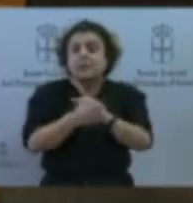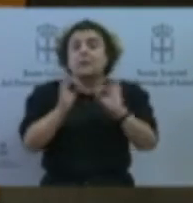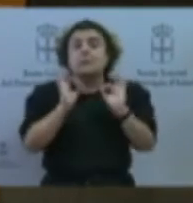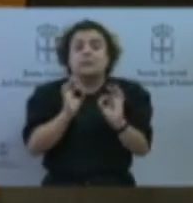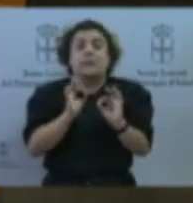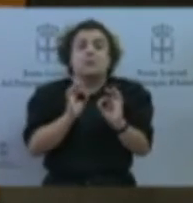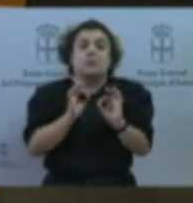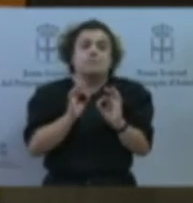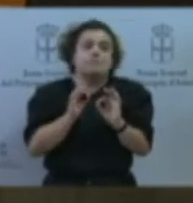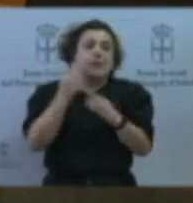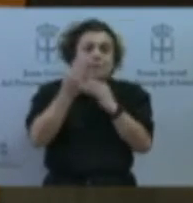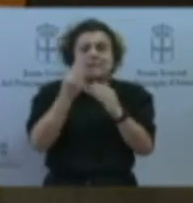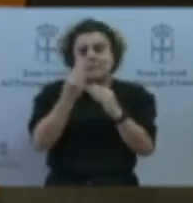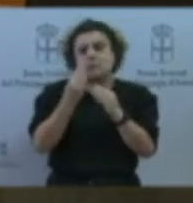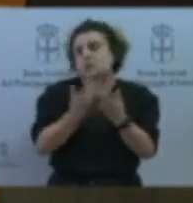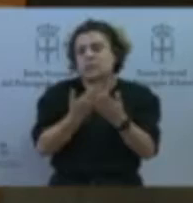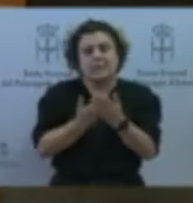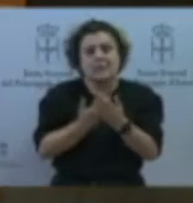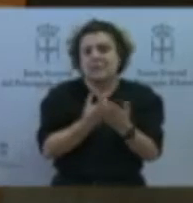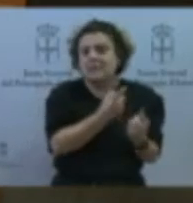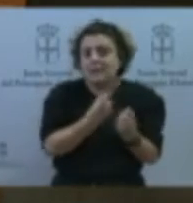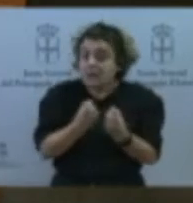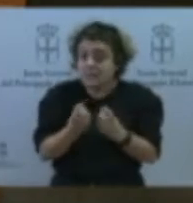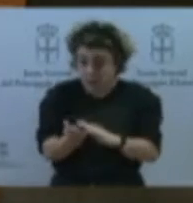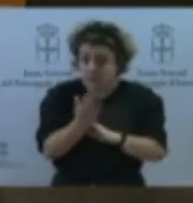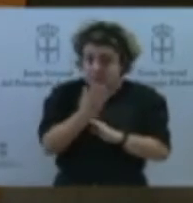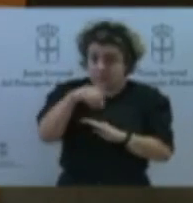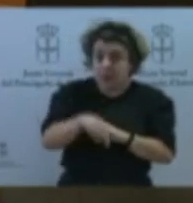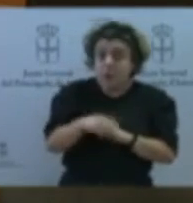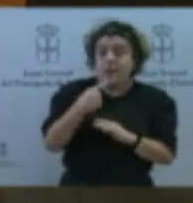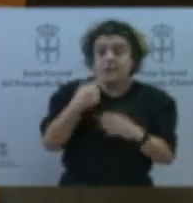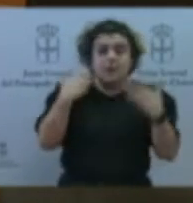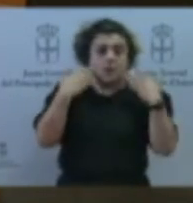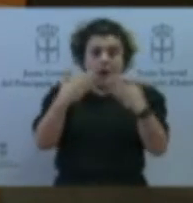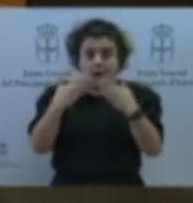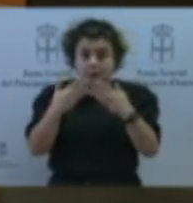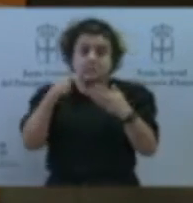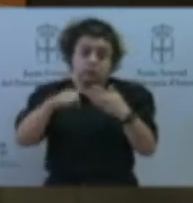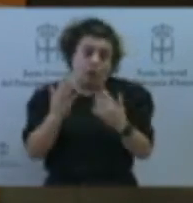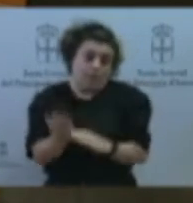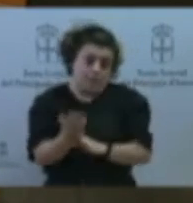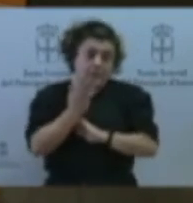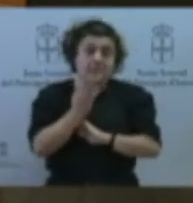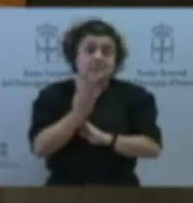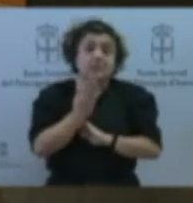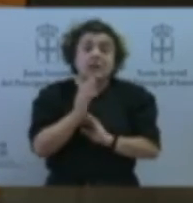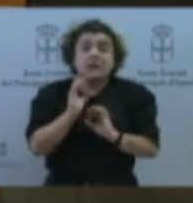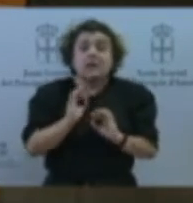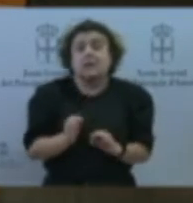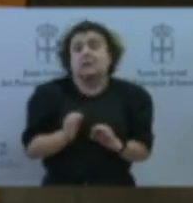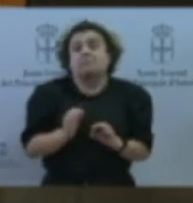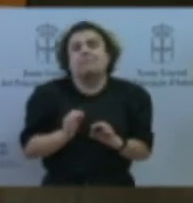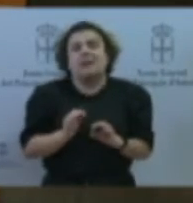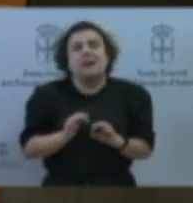necesaria la que se plantea. Le agradecemos también traerla en ese sentido y, sobre todo, salir de la situación de abandono y de falta de